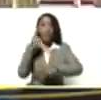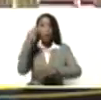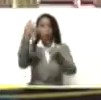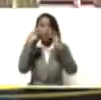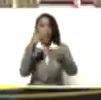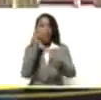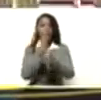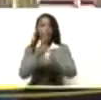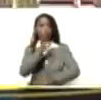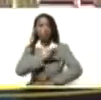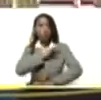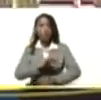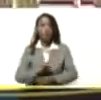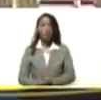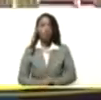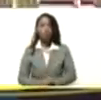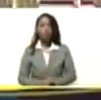redes sociales